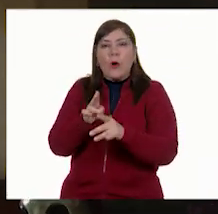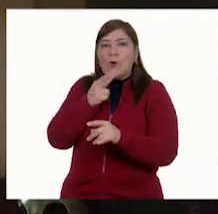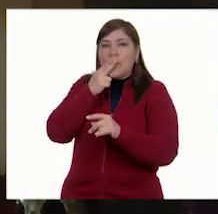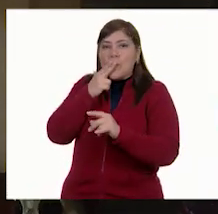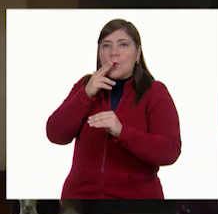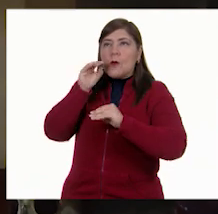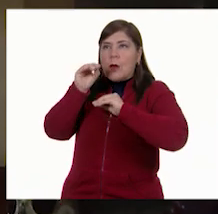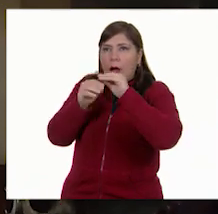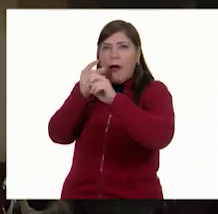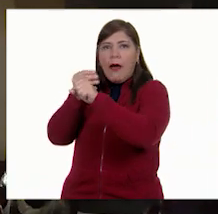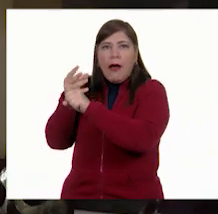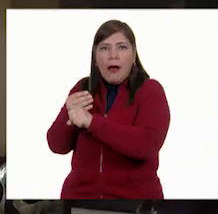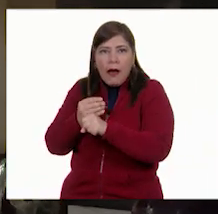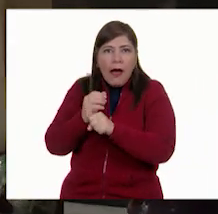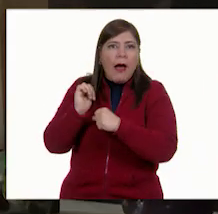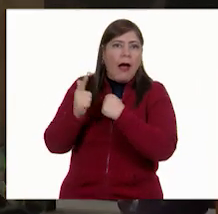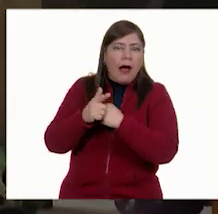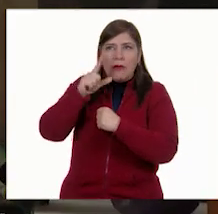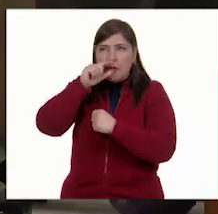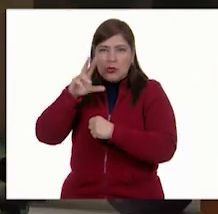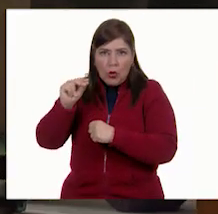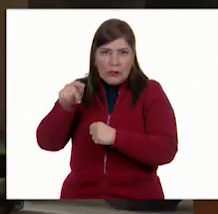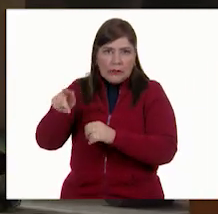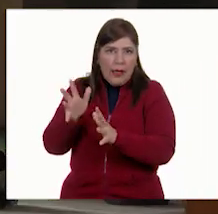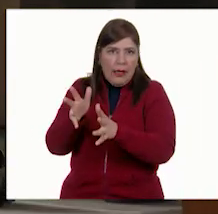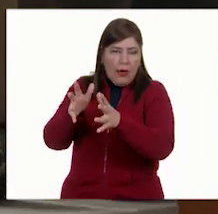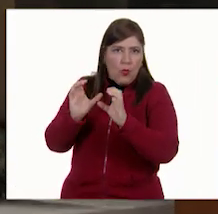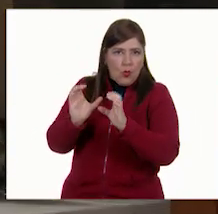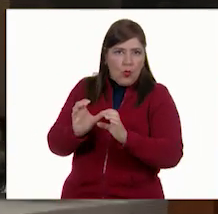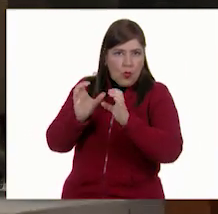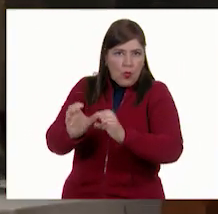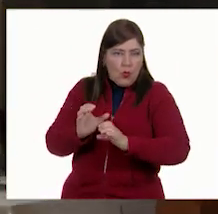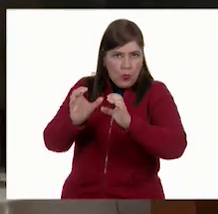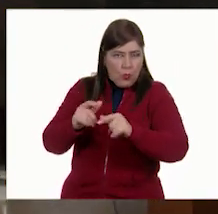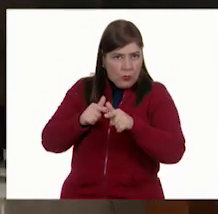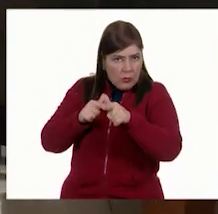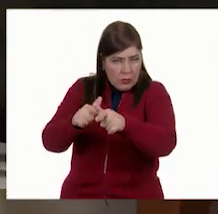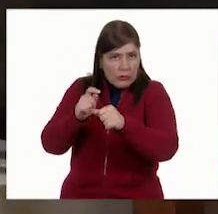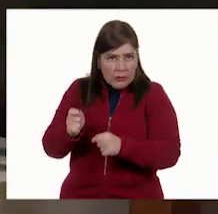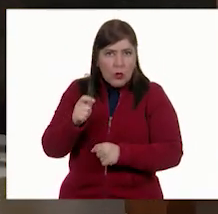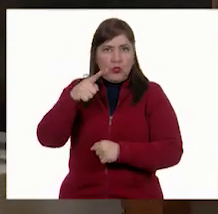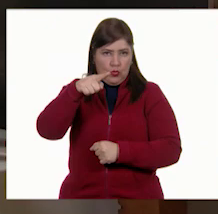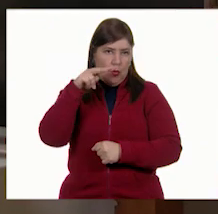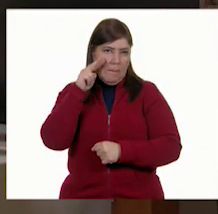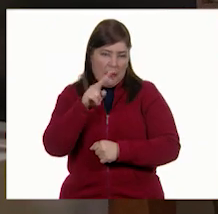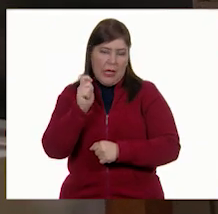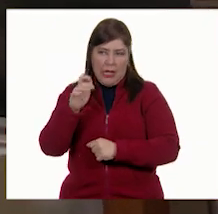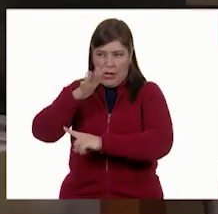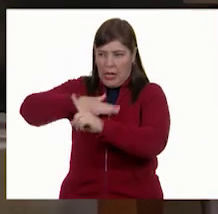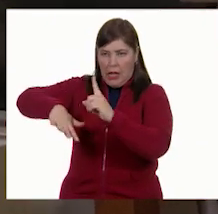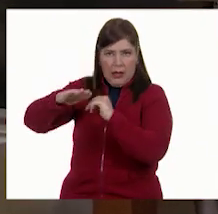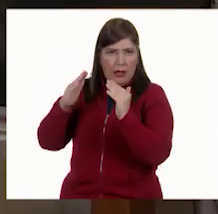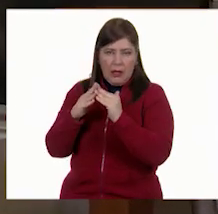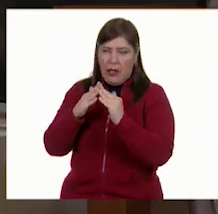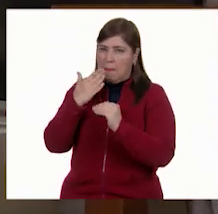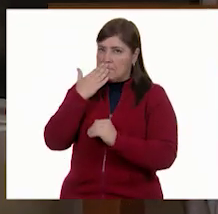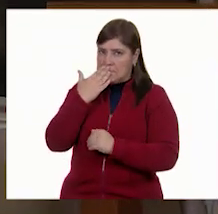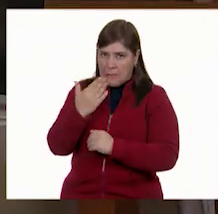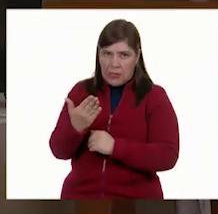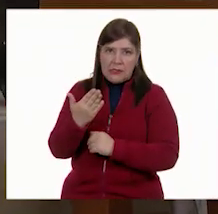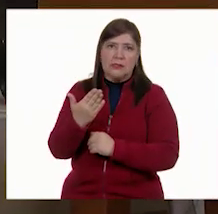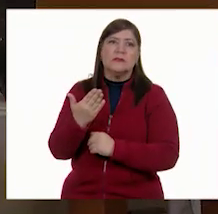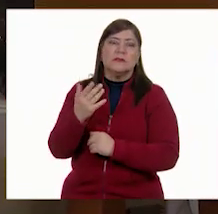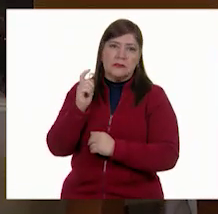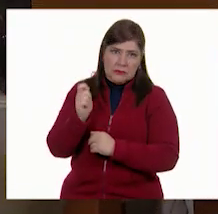la restauración. La casa está, como tú dices, en buen estado de salud. El